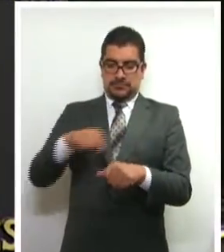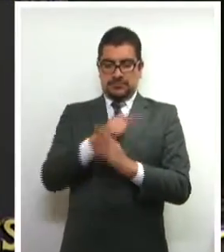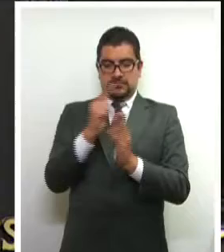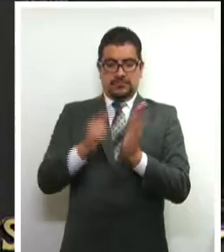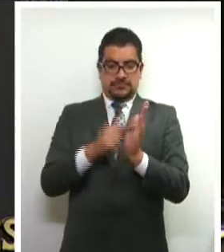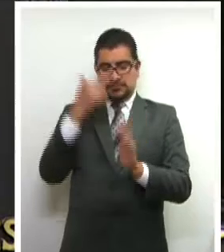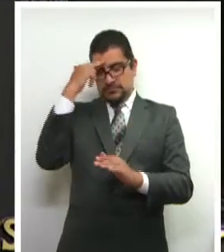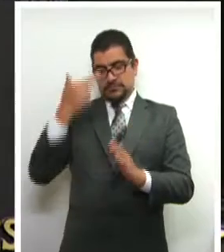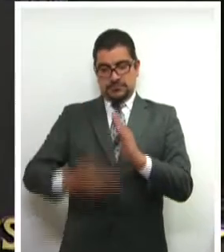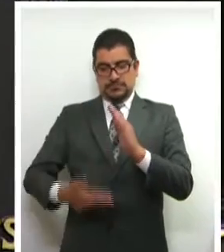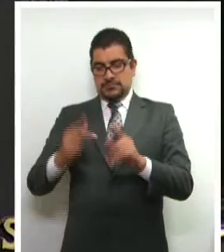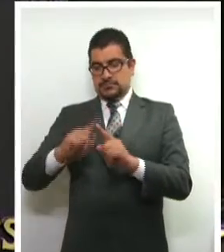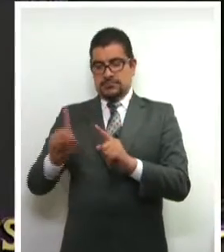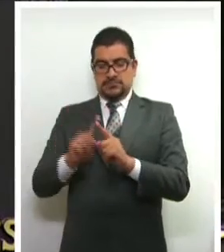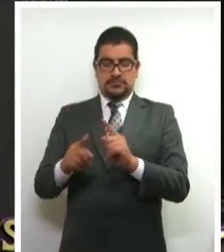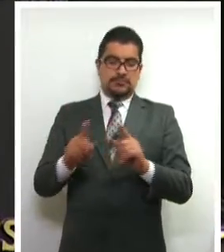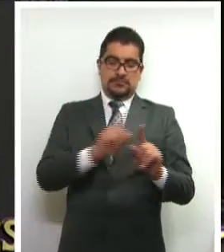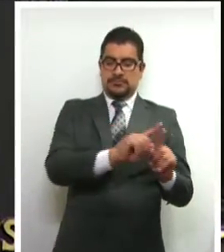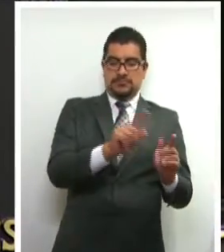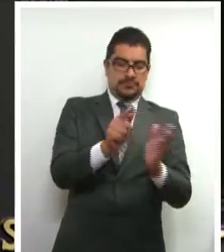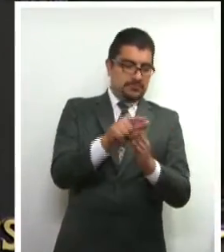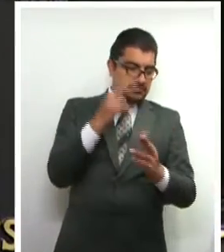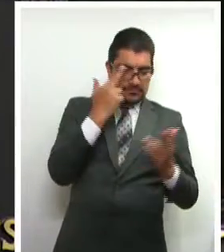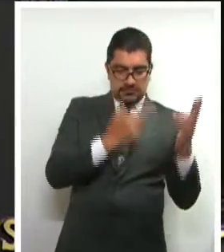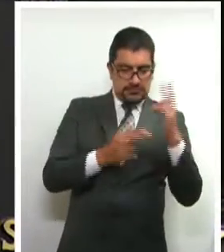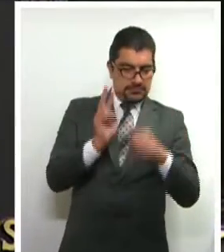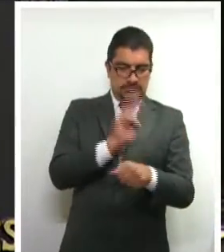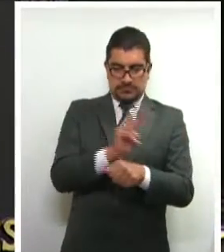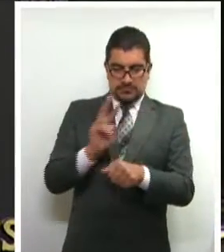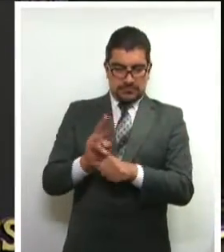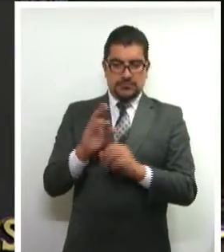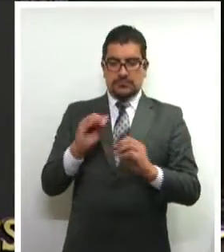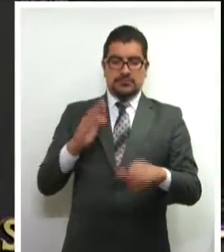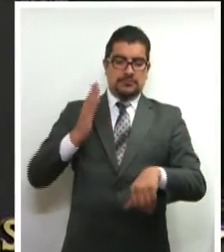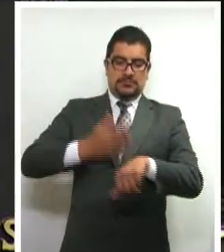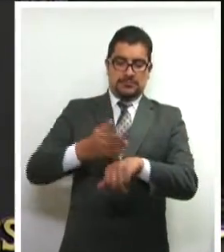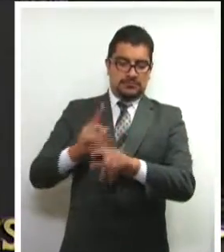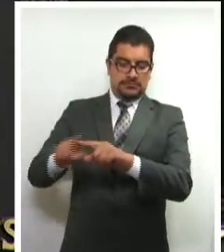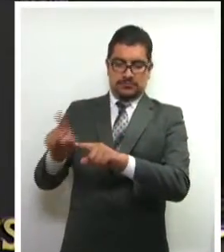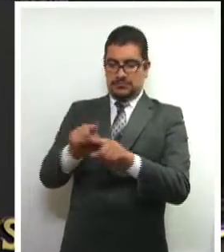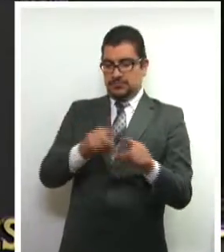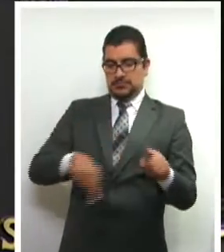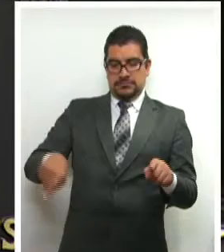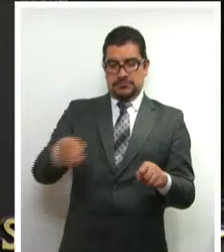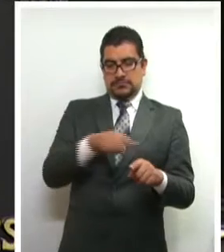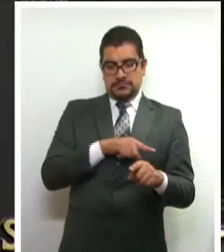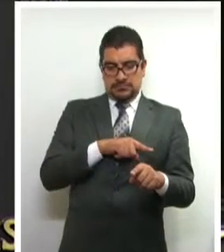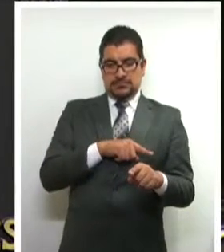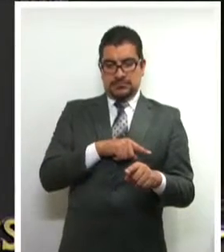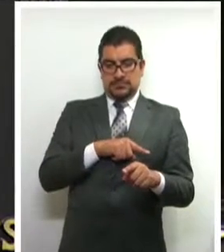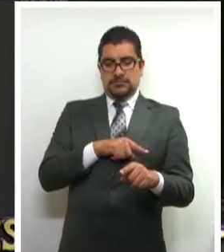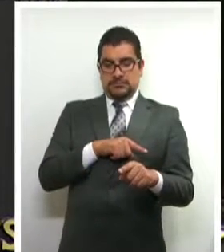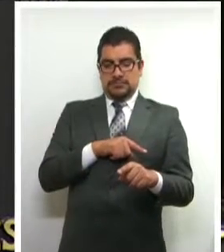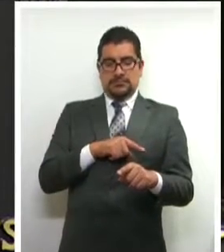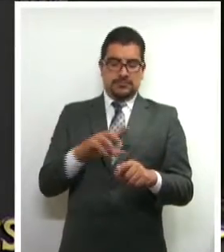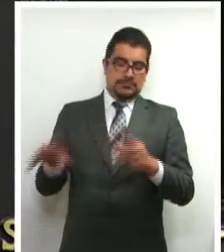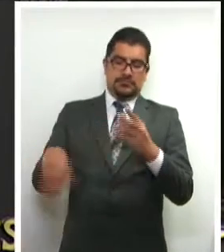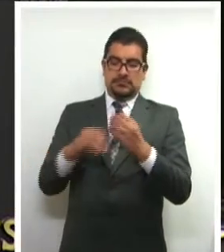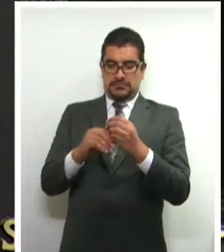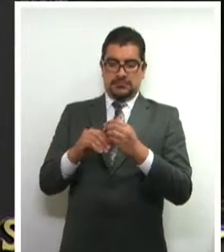y reglamentos, así como verificar, vigilar y o sancionar. Ese es el